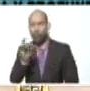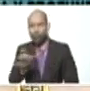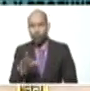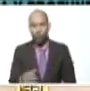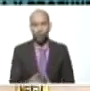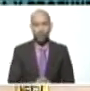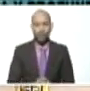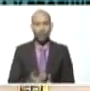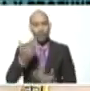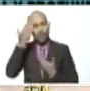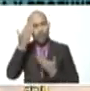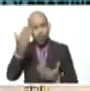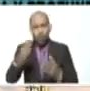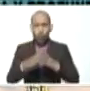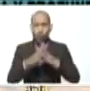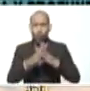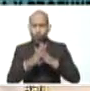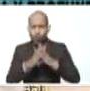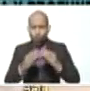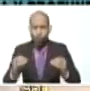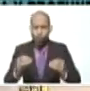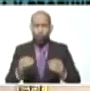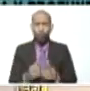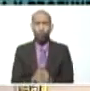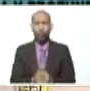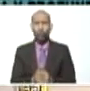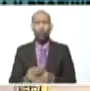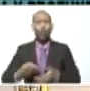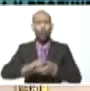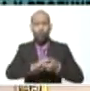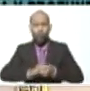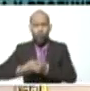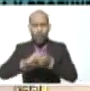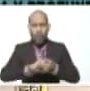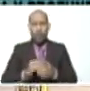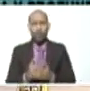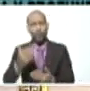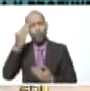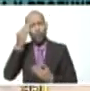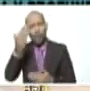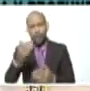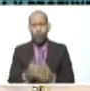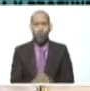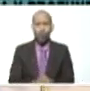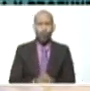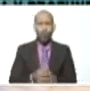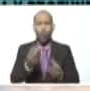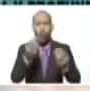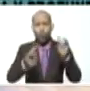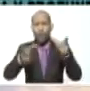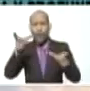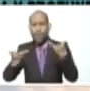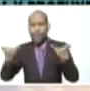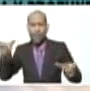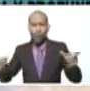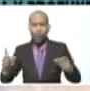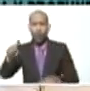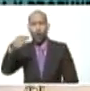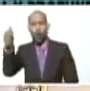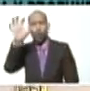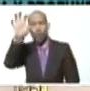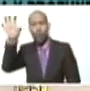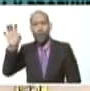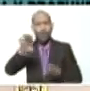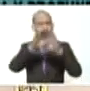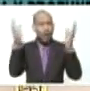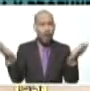dolorosas. Saludo a los amigos de Isnotú y de Trujillo. Saludo a las numerosas personas de diferentes países del